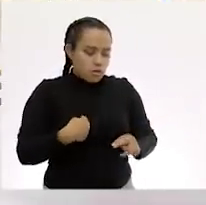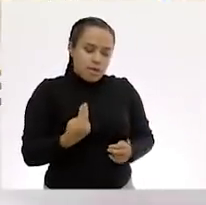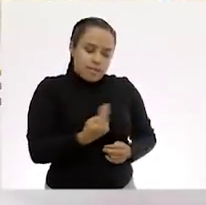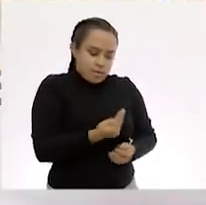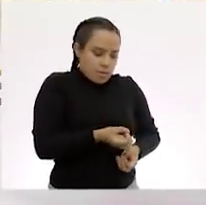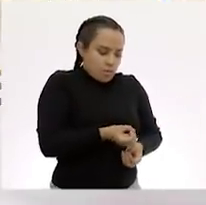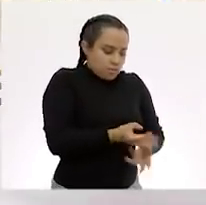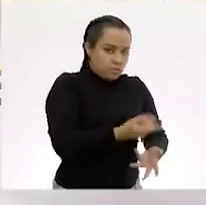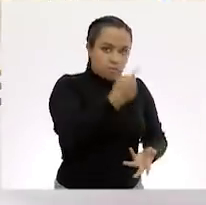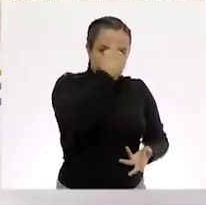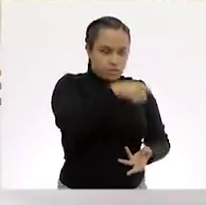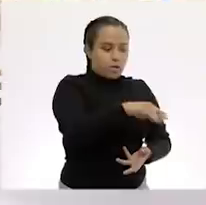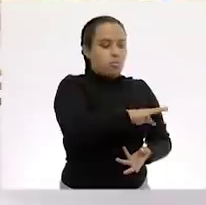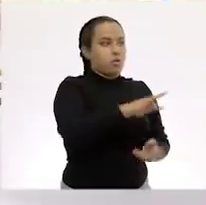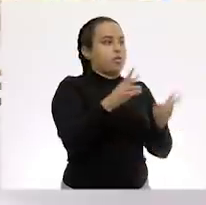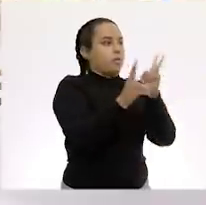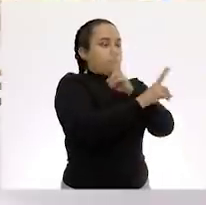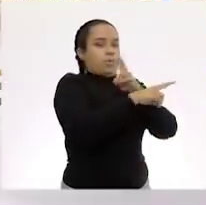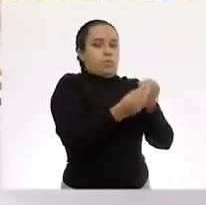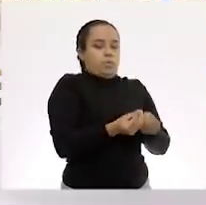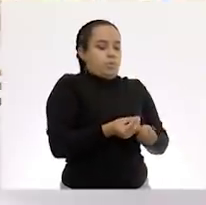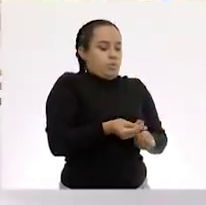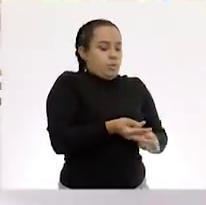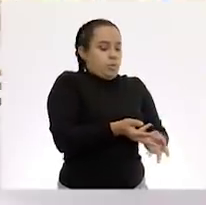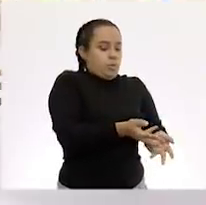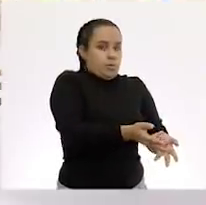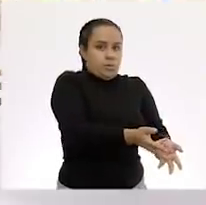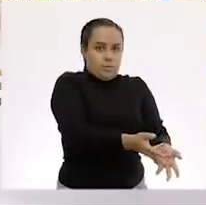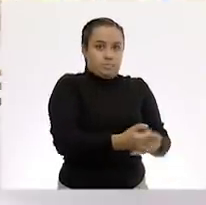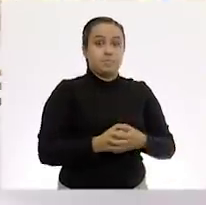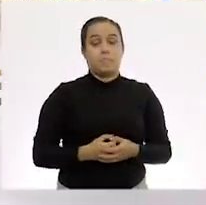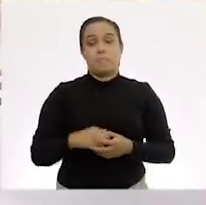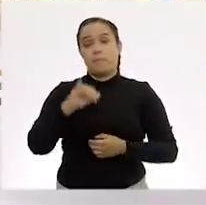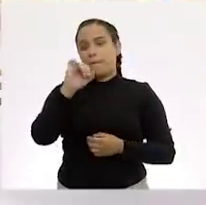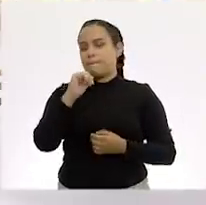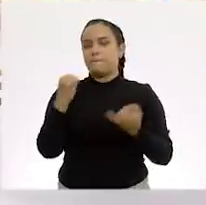nosotros para obtener ese dióxido de carbono. Exactamente, Ruth. Esto se